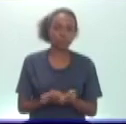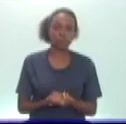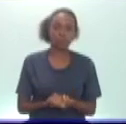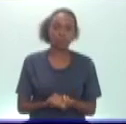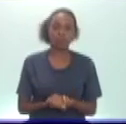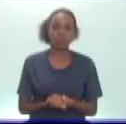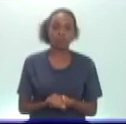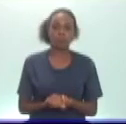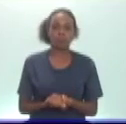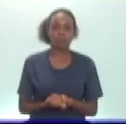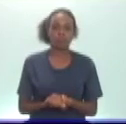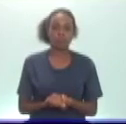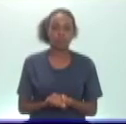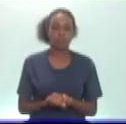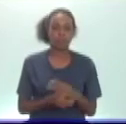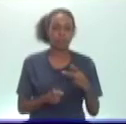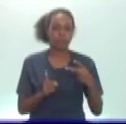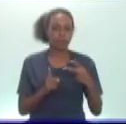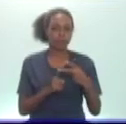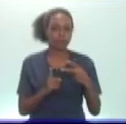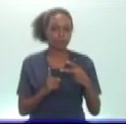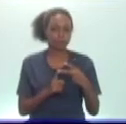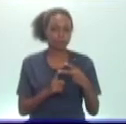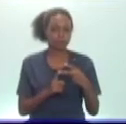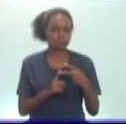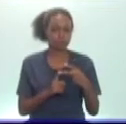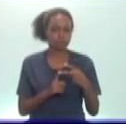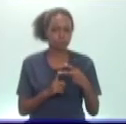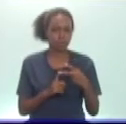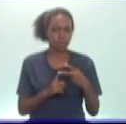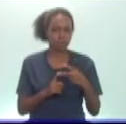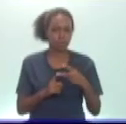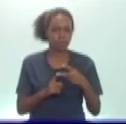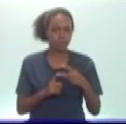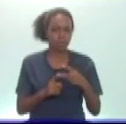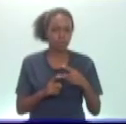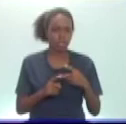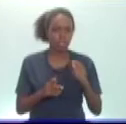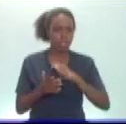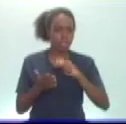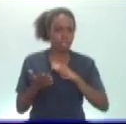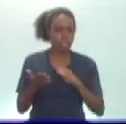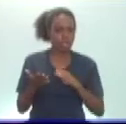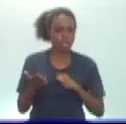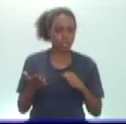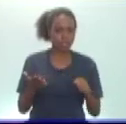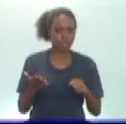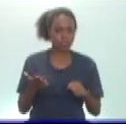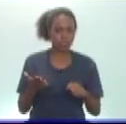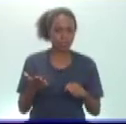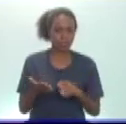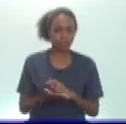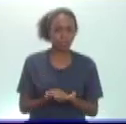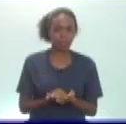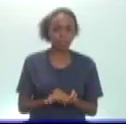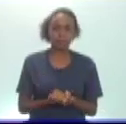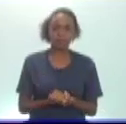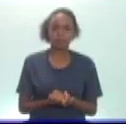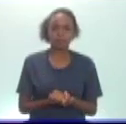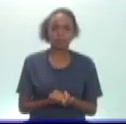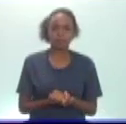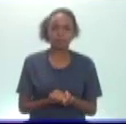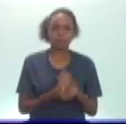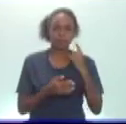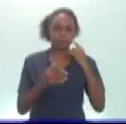a ver cómo operamos en el segundo paso, que es cuando calculamos por escrito. Fíjense ahí que lo primero es colocar los